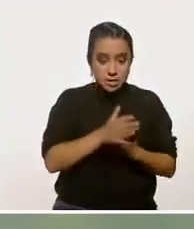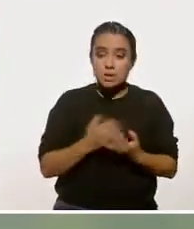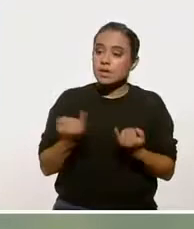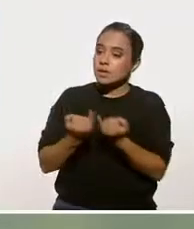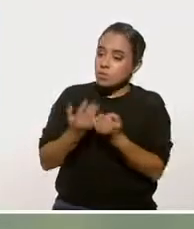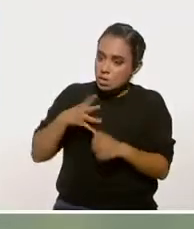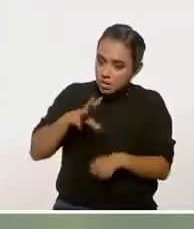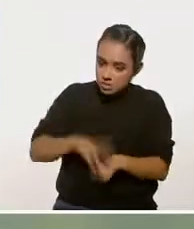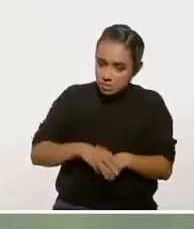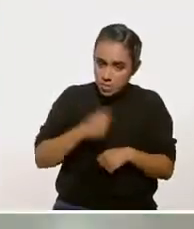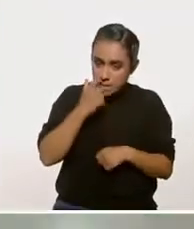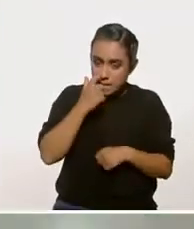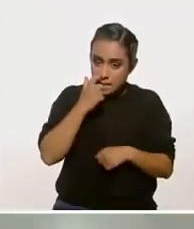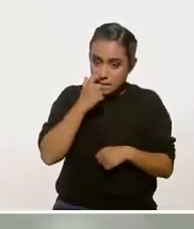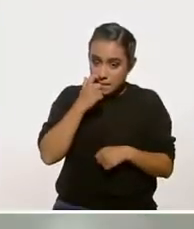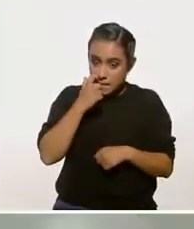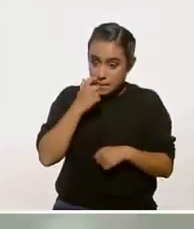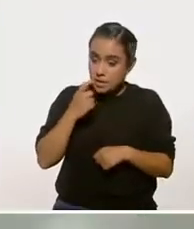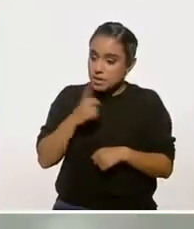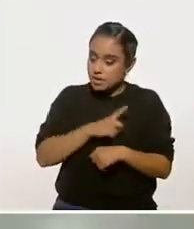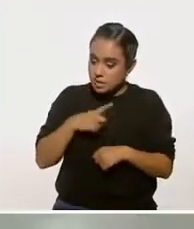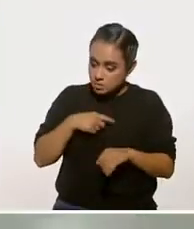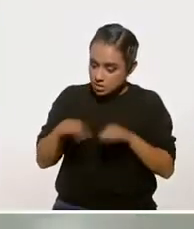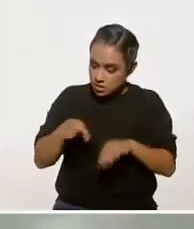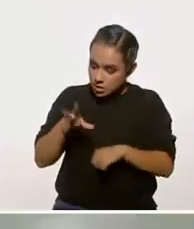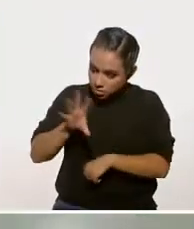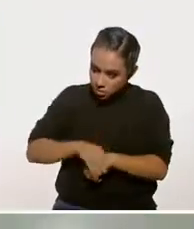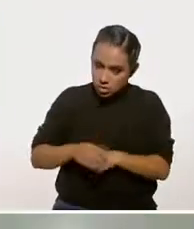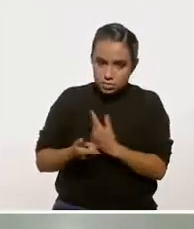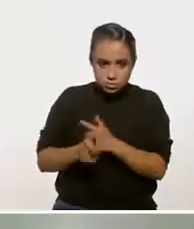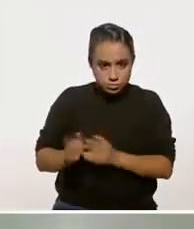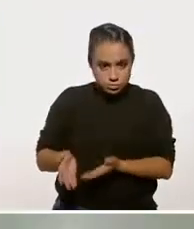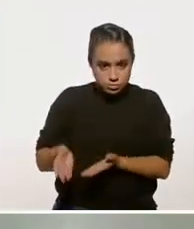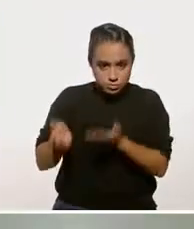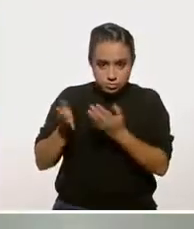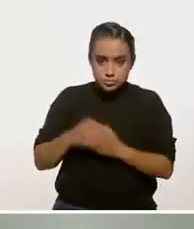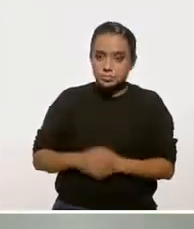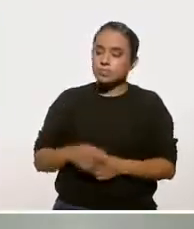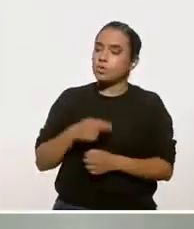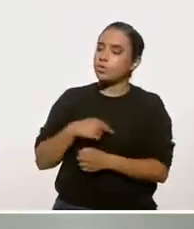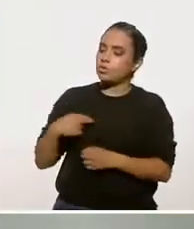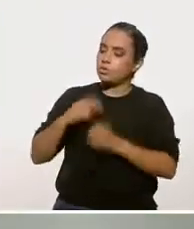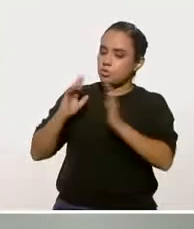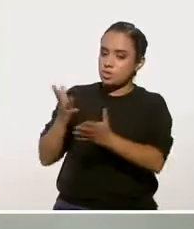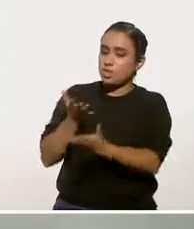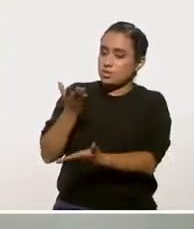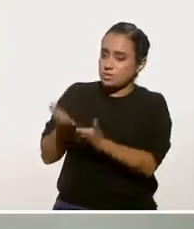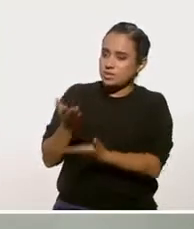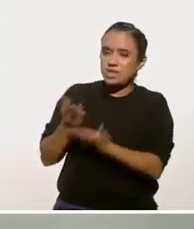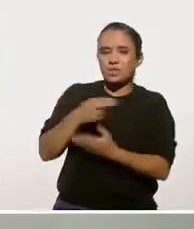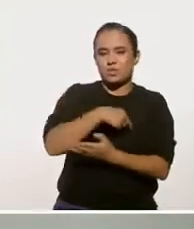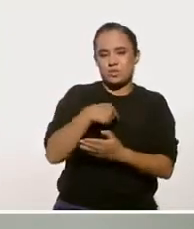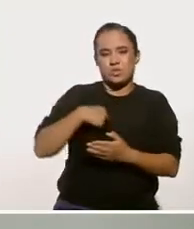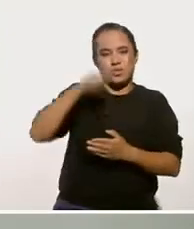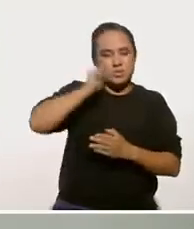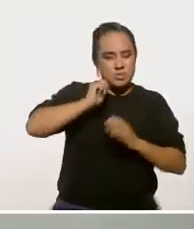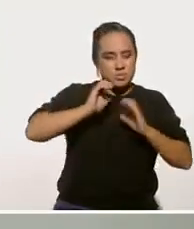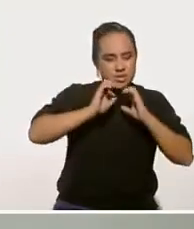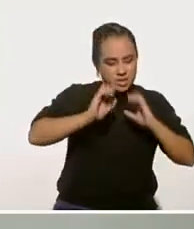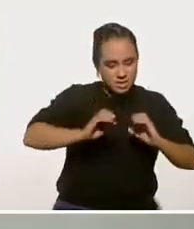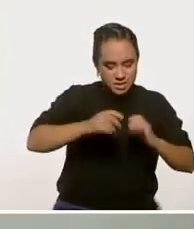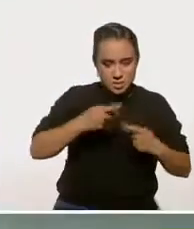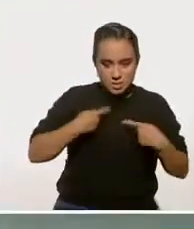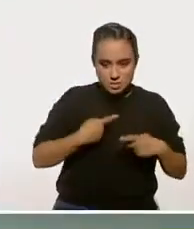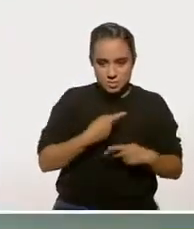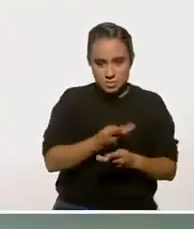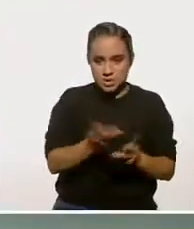que dices de políticas públicas de los trabajos, que las dejen y se los permitan. Tanto y también lo hemos pedido los cuidadores y cuidadoras de